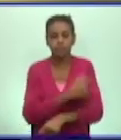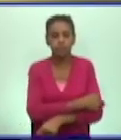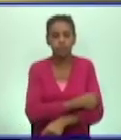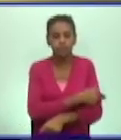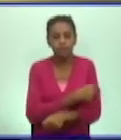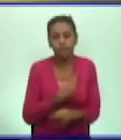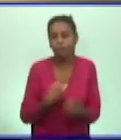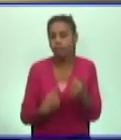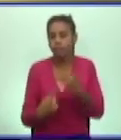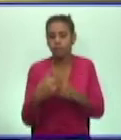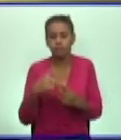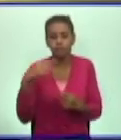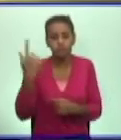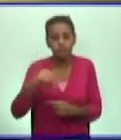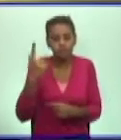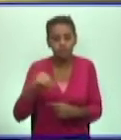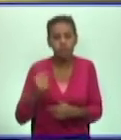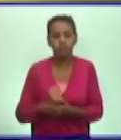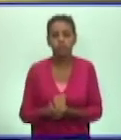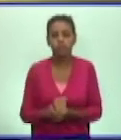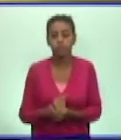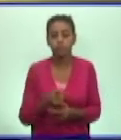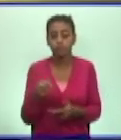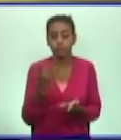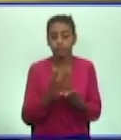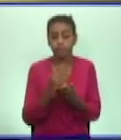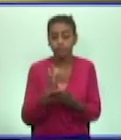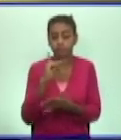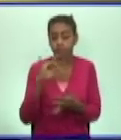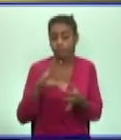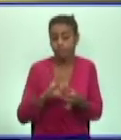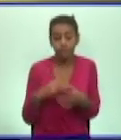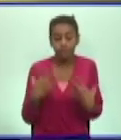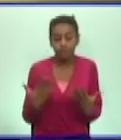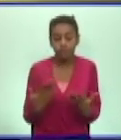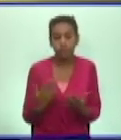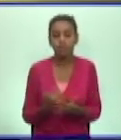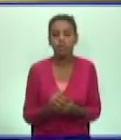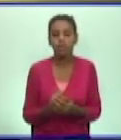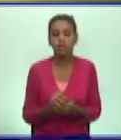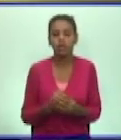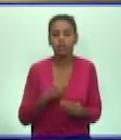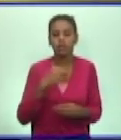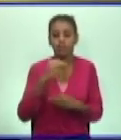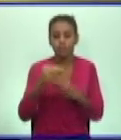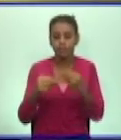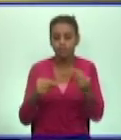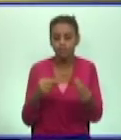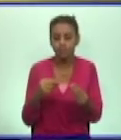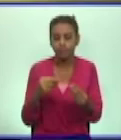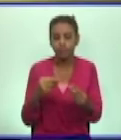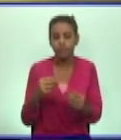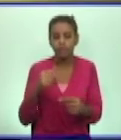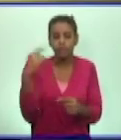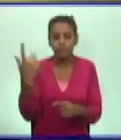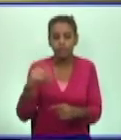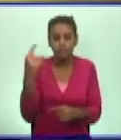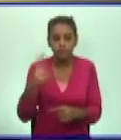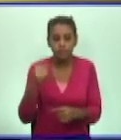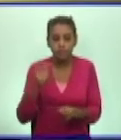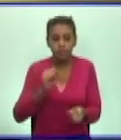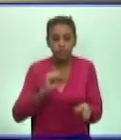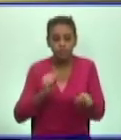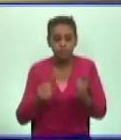fueron colonizando. Ustedes estudiaron en séptimo grado cómo se fue dando el proceso de colonización en cada uno de los territorios,